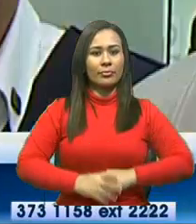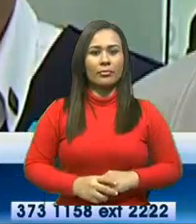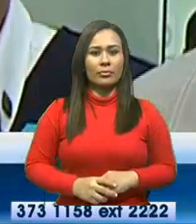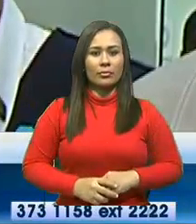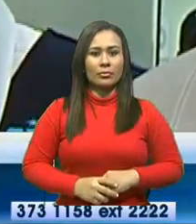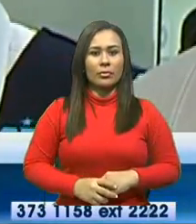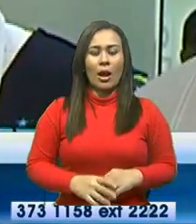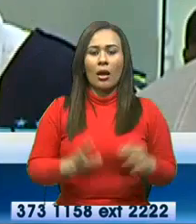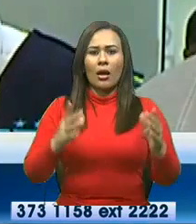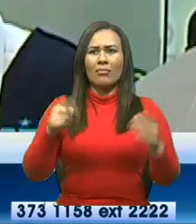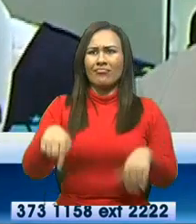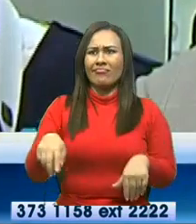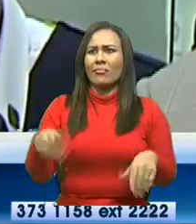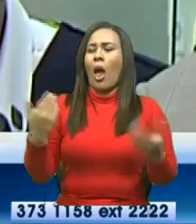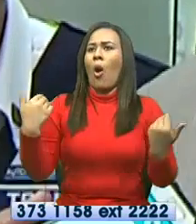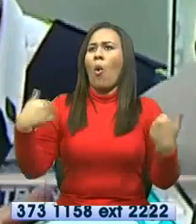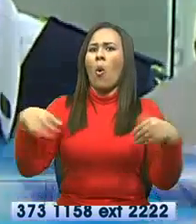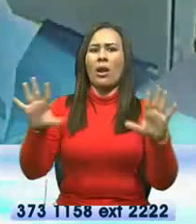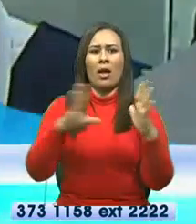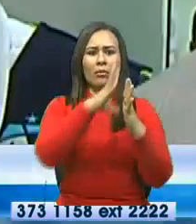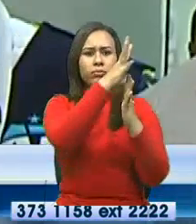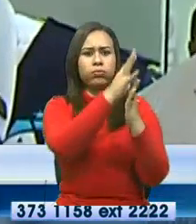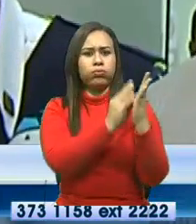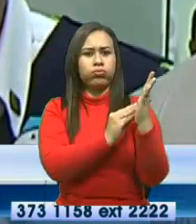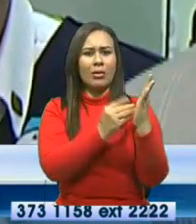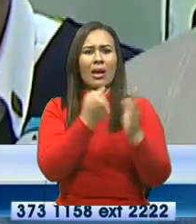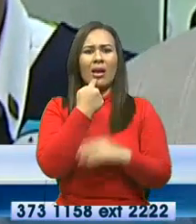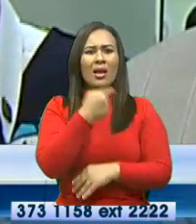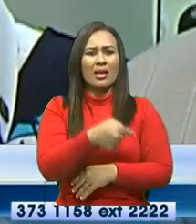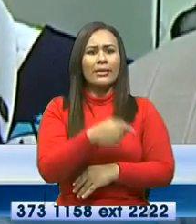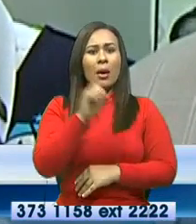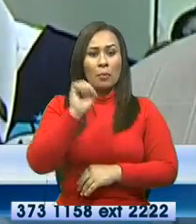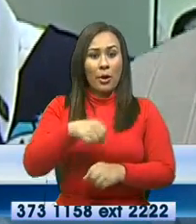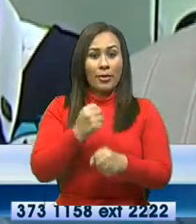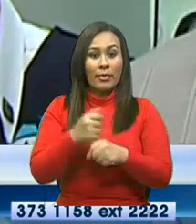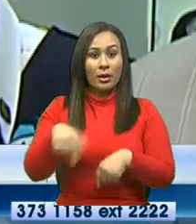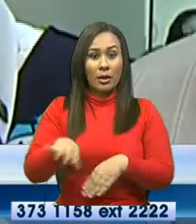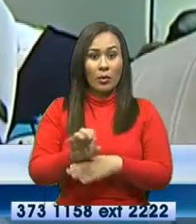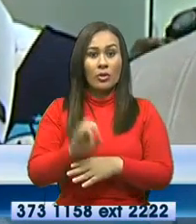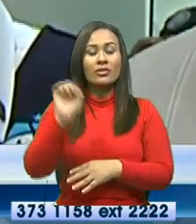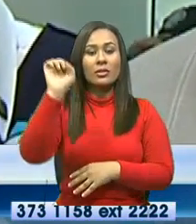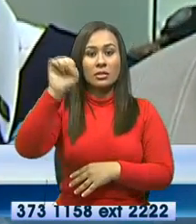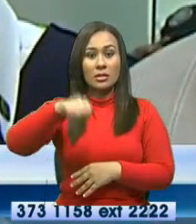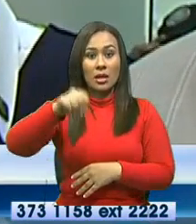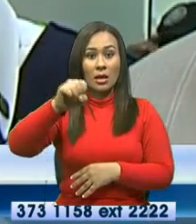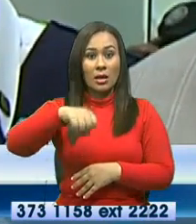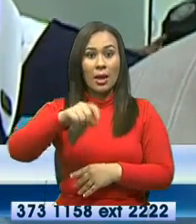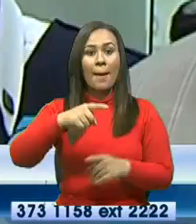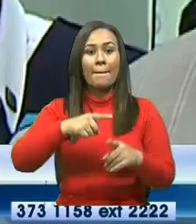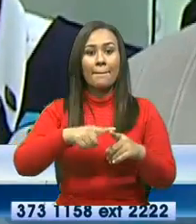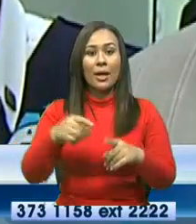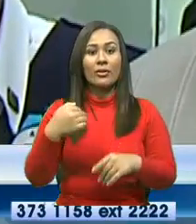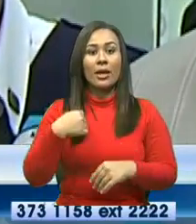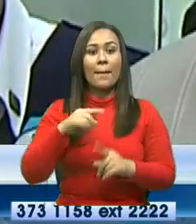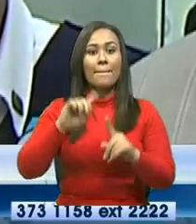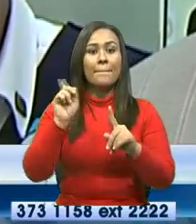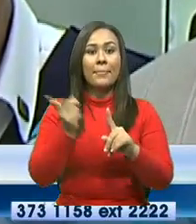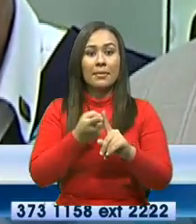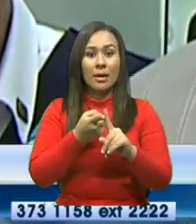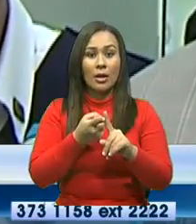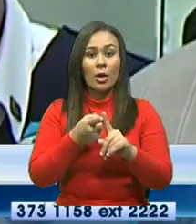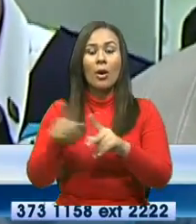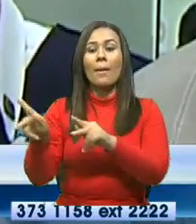Ninguna plataforma puede prestar un servicio con un taxi ilegal. ¿Pueden trabajar aquí en el Ecuador? Sí, pero tienen que hacerlo, sus